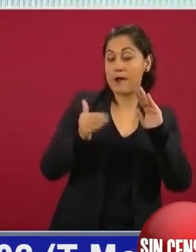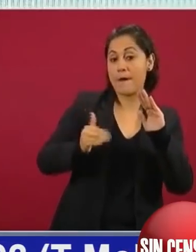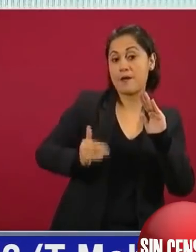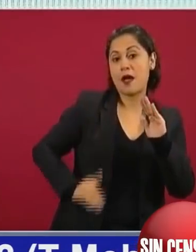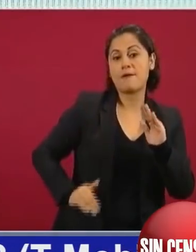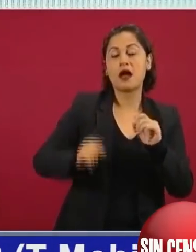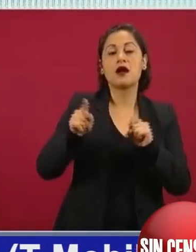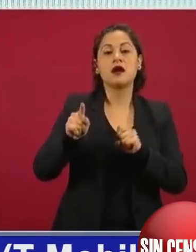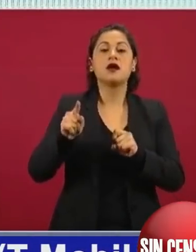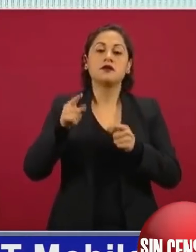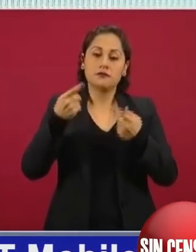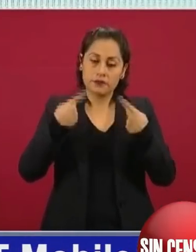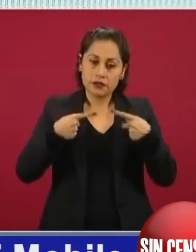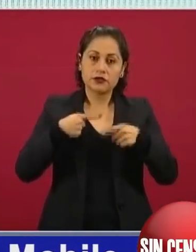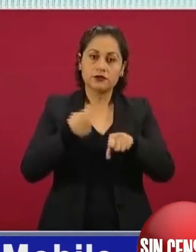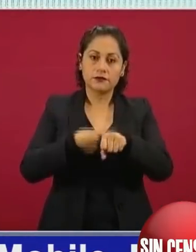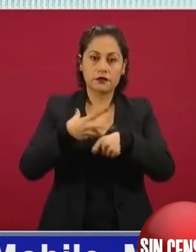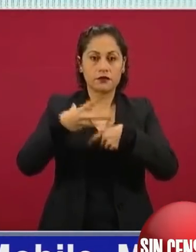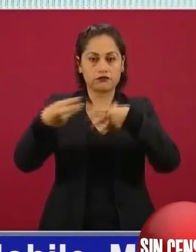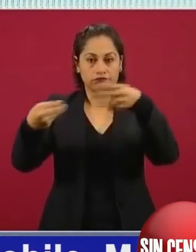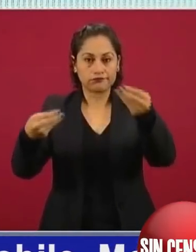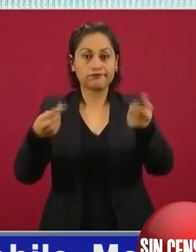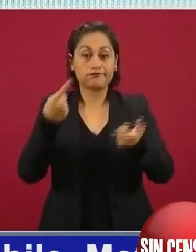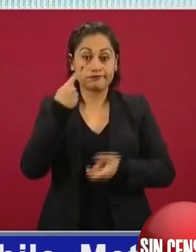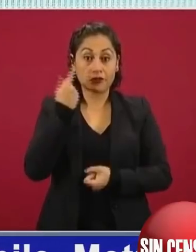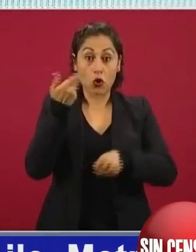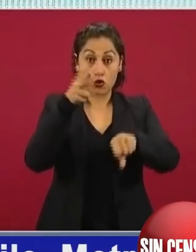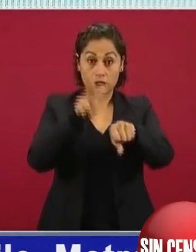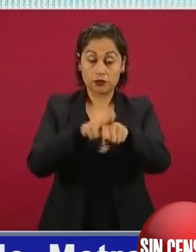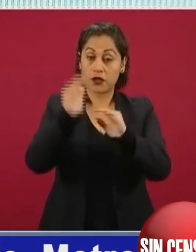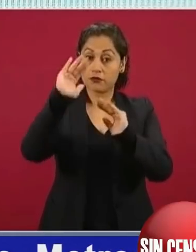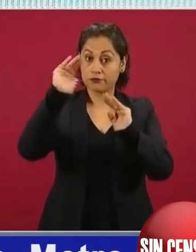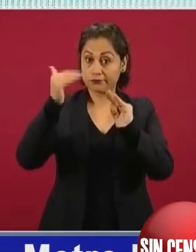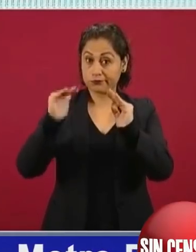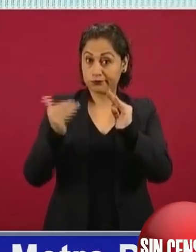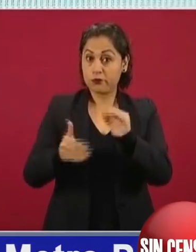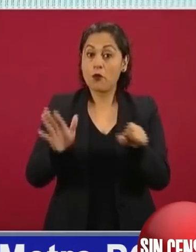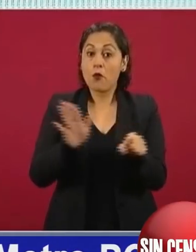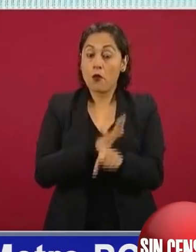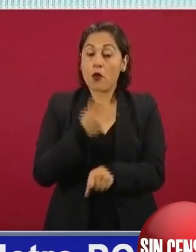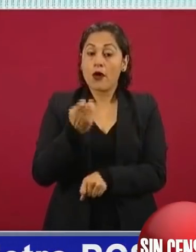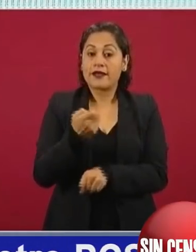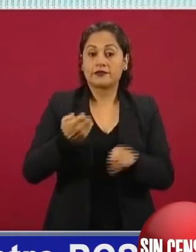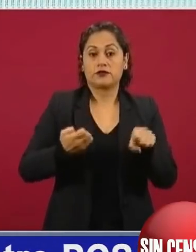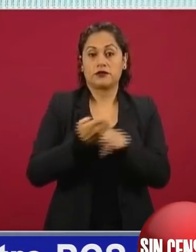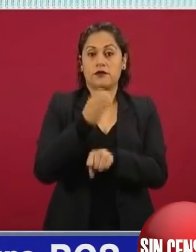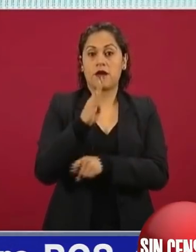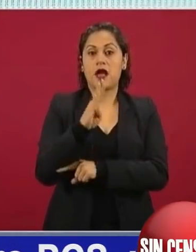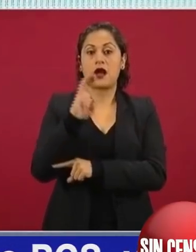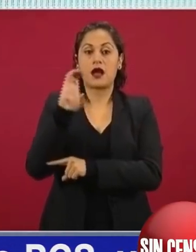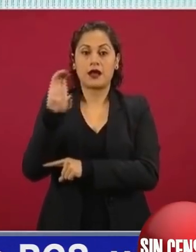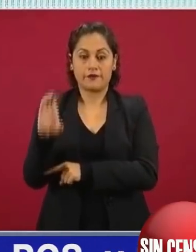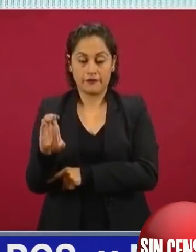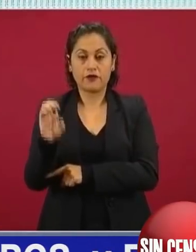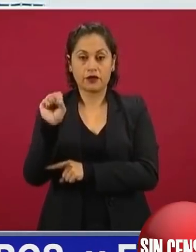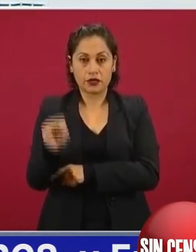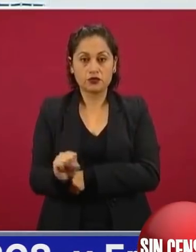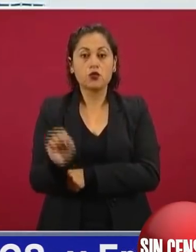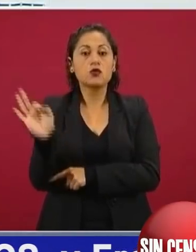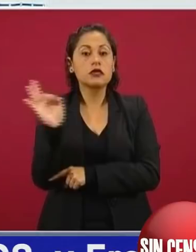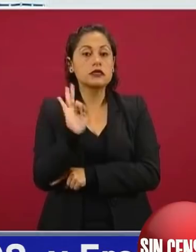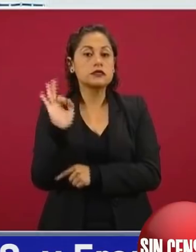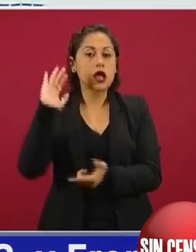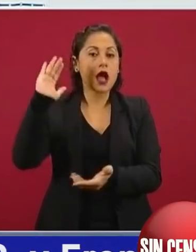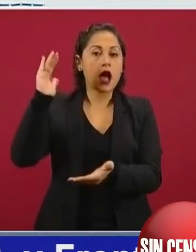La siguiente, su hospitalización va a la baja, por lo tanto, Baja California Sur es esperable que empiece a liberarse de la epidemia. La